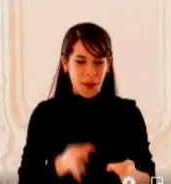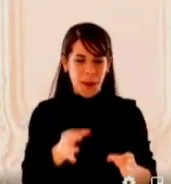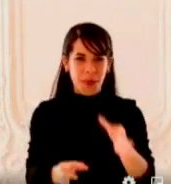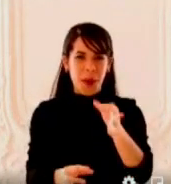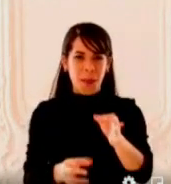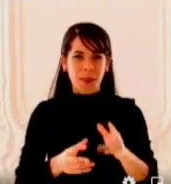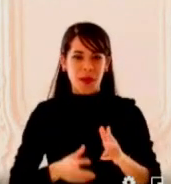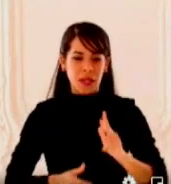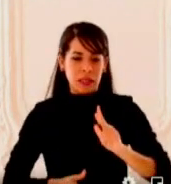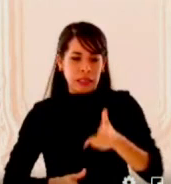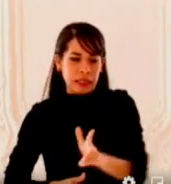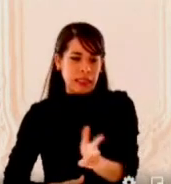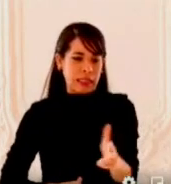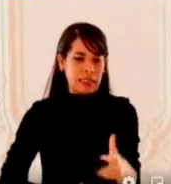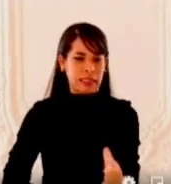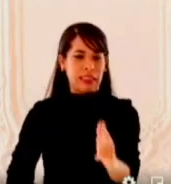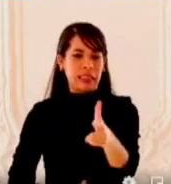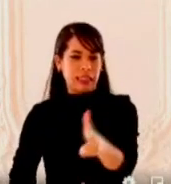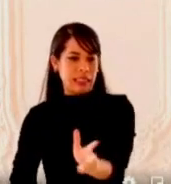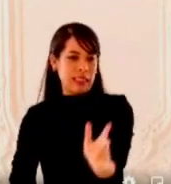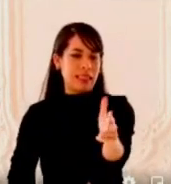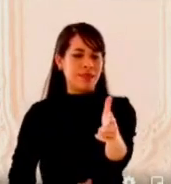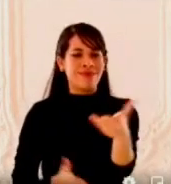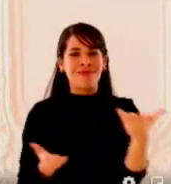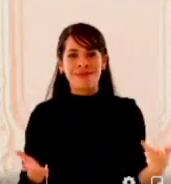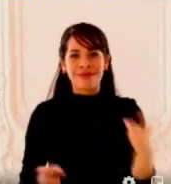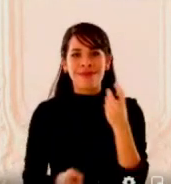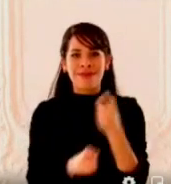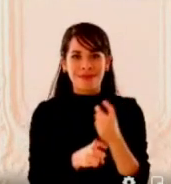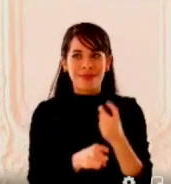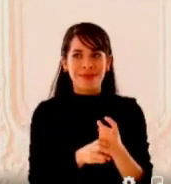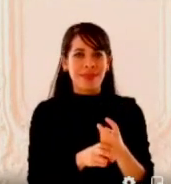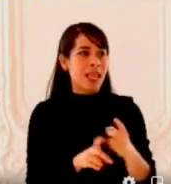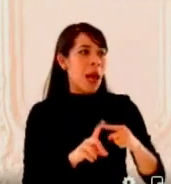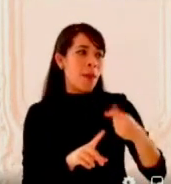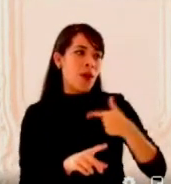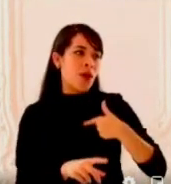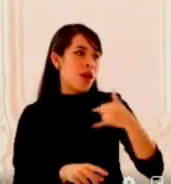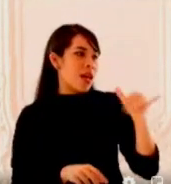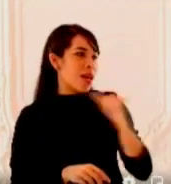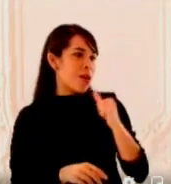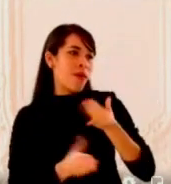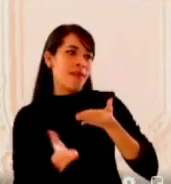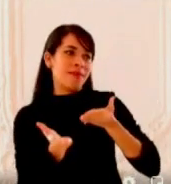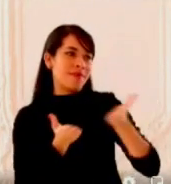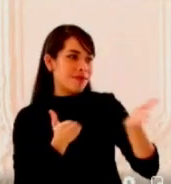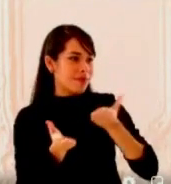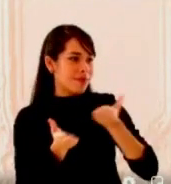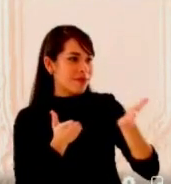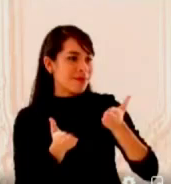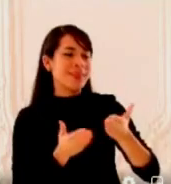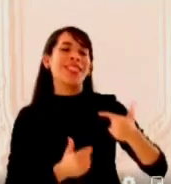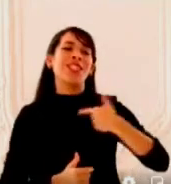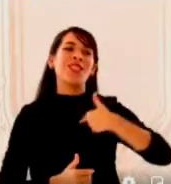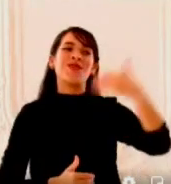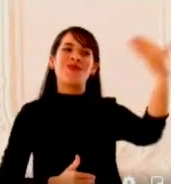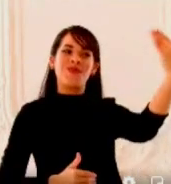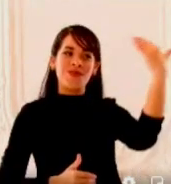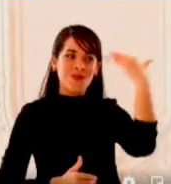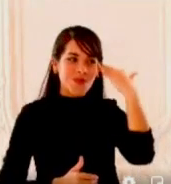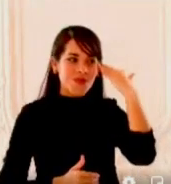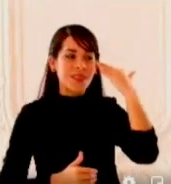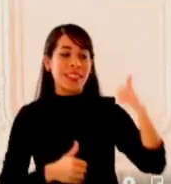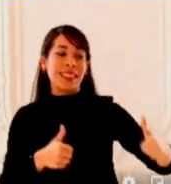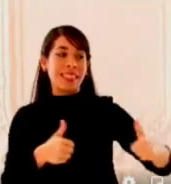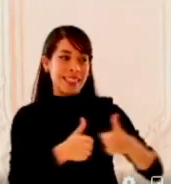ciudadana igual que usted, también trabajo en la industria privada dándole servicio de diseño y construcción a la autoridad, así que yo sé que ese reto